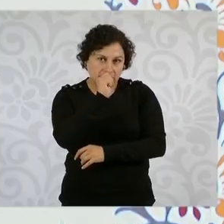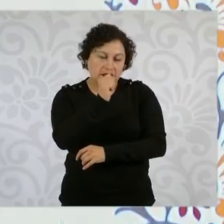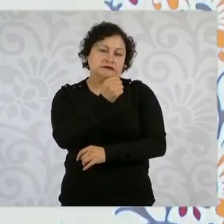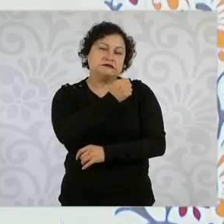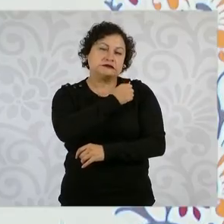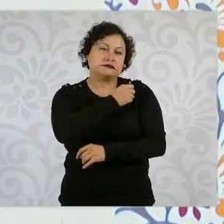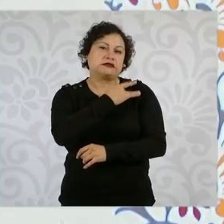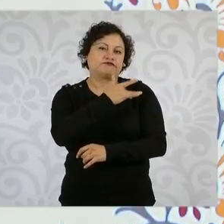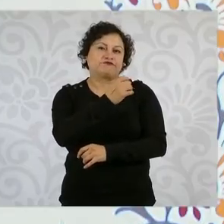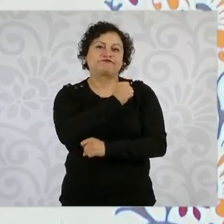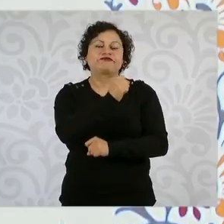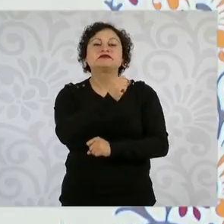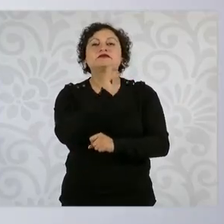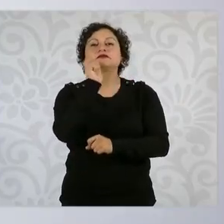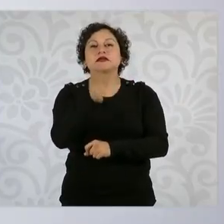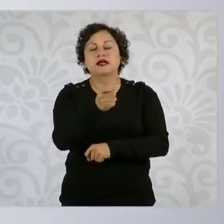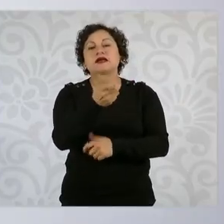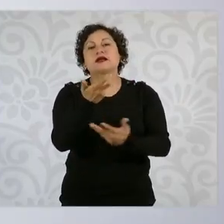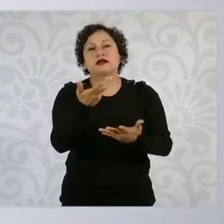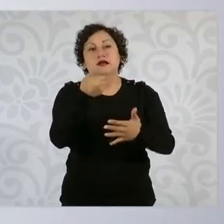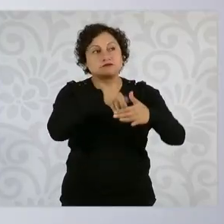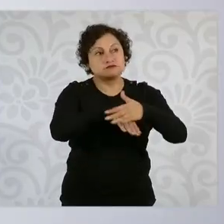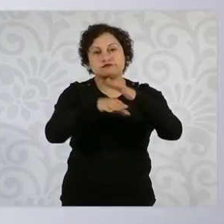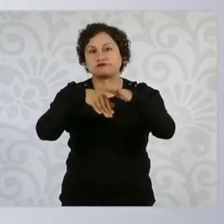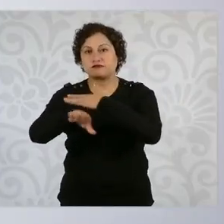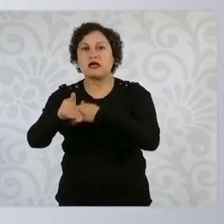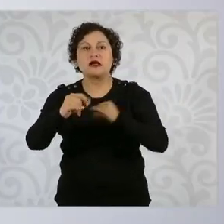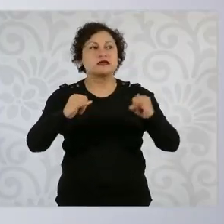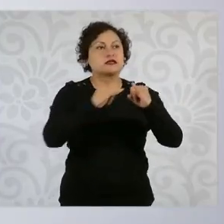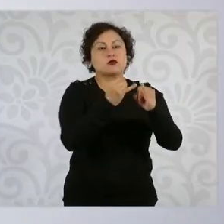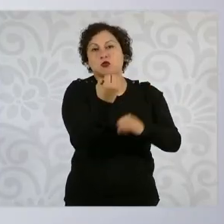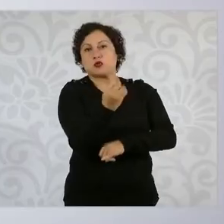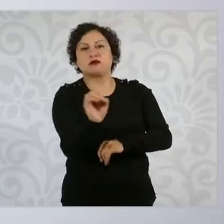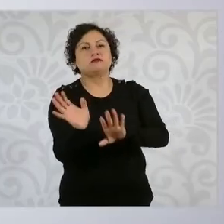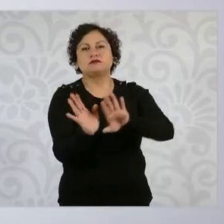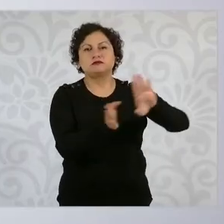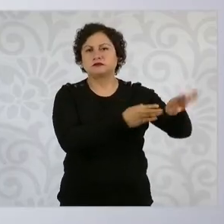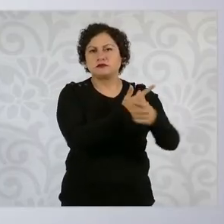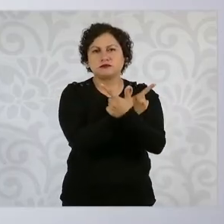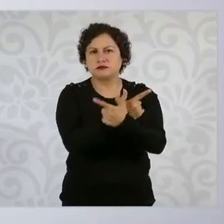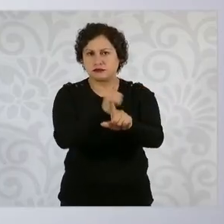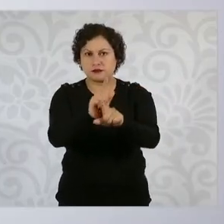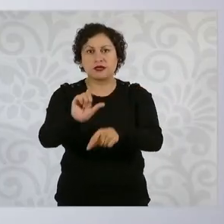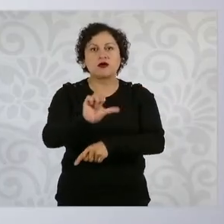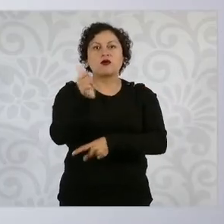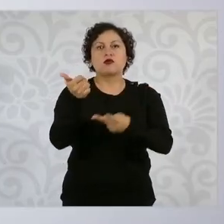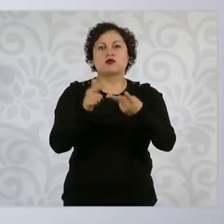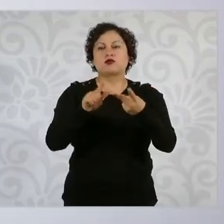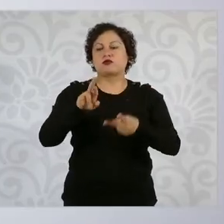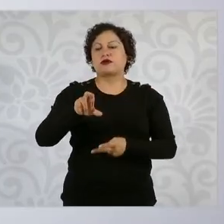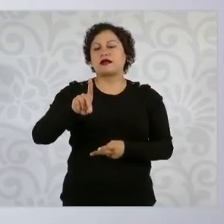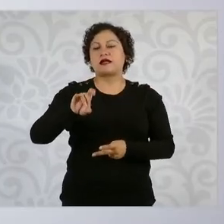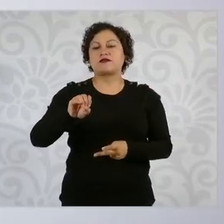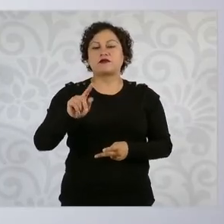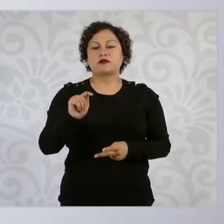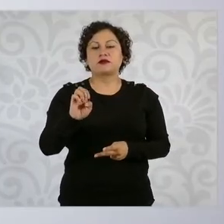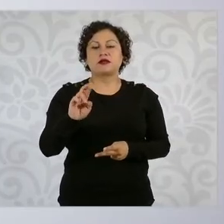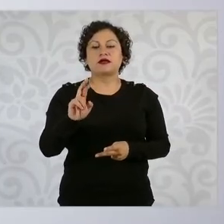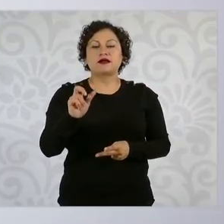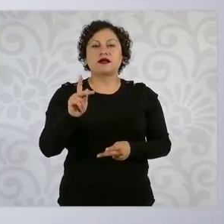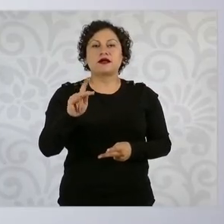abrieron de manera sectorial, ya no por institución. Lo mismo se ha estado trabajando para radioterapia, para los tratamientos